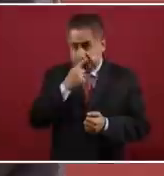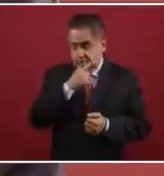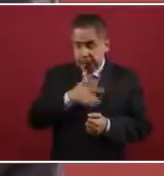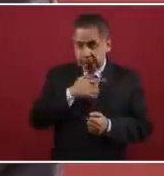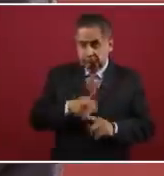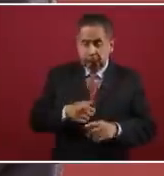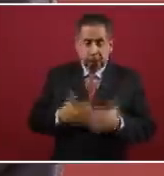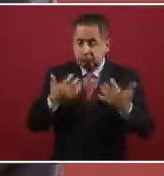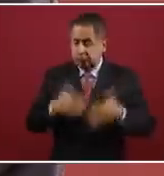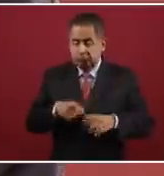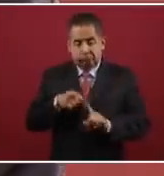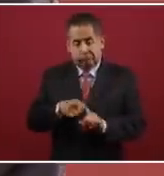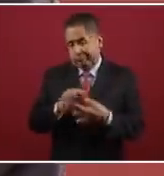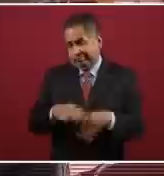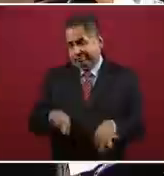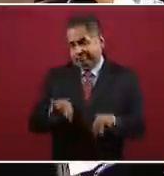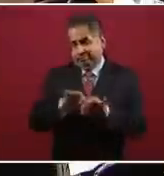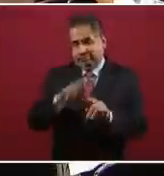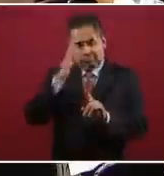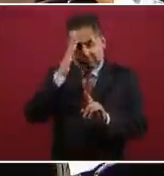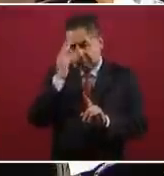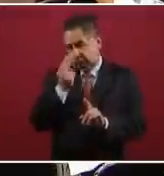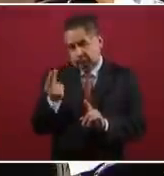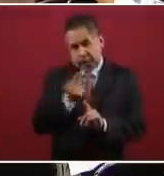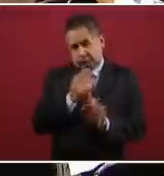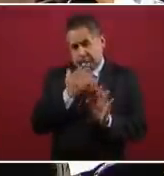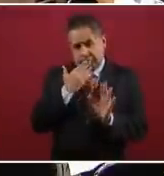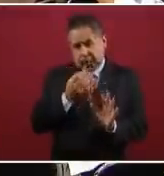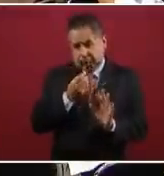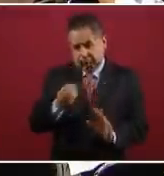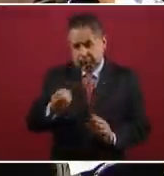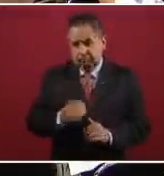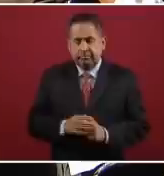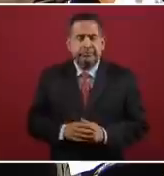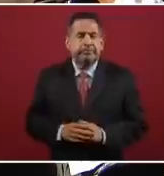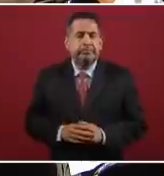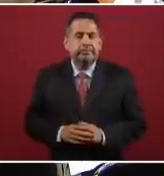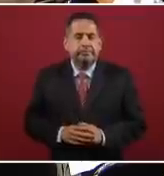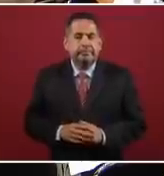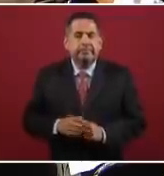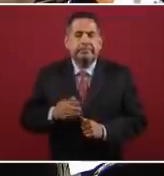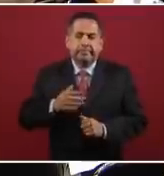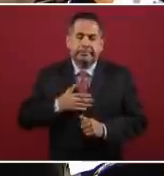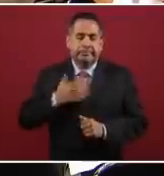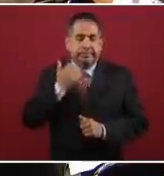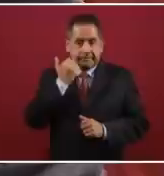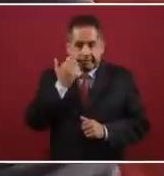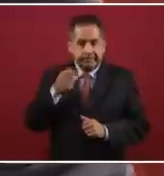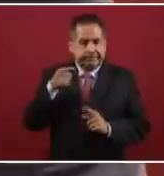Es una empresa muy importante que queremos